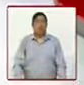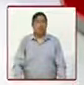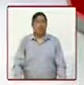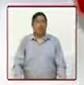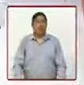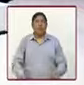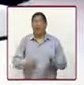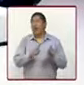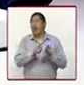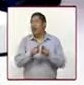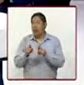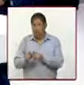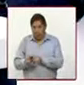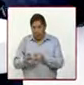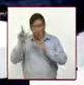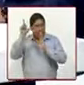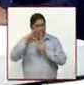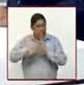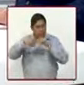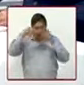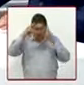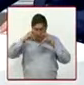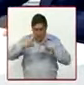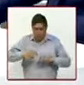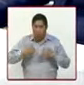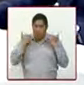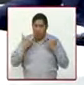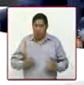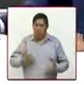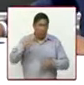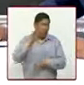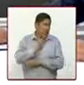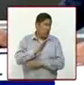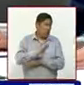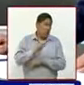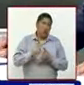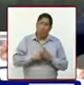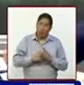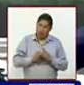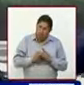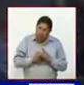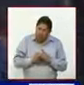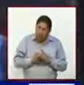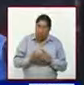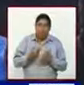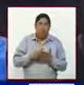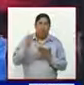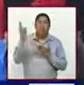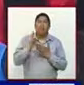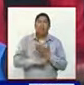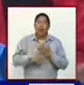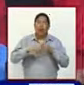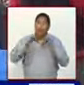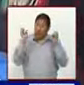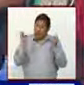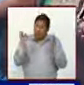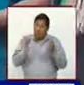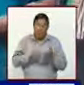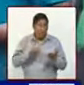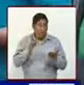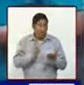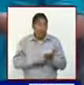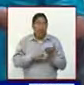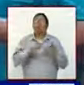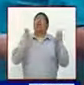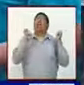A ver, más detalles, porque después de una revisión que se ha realizado esta tarde, ha comenzado la aplicación de ese plan de emergencia, después del dictamen que se